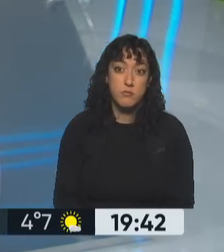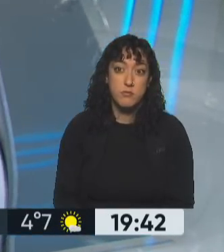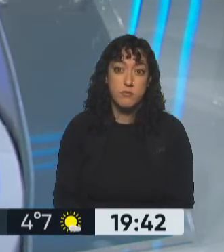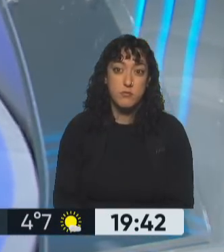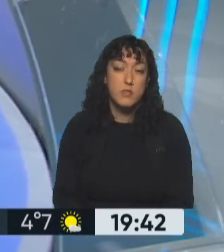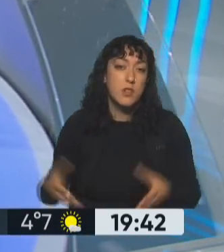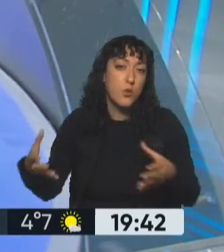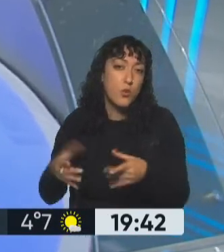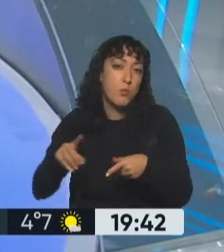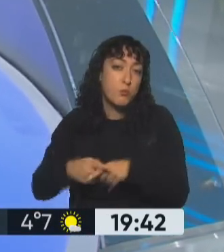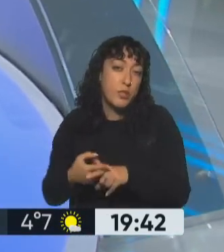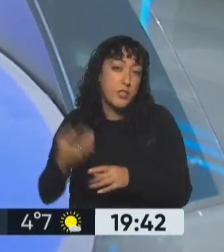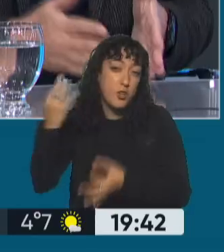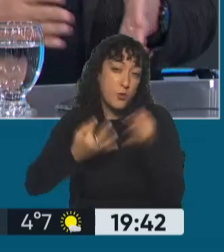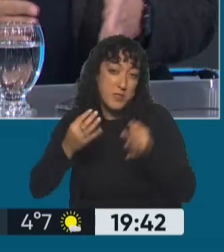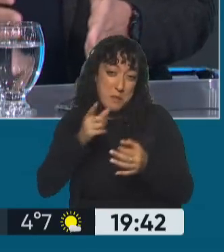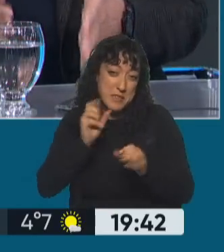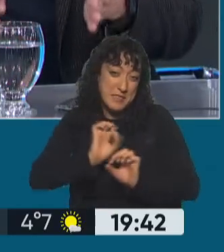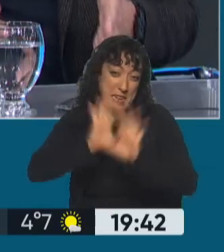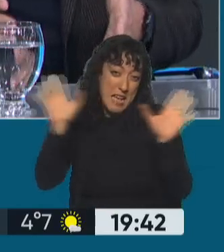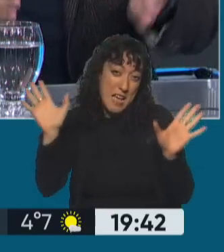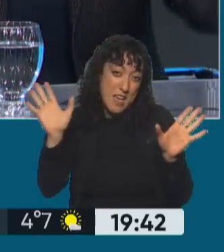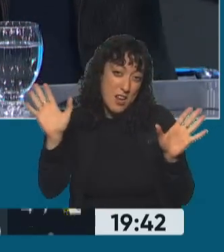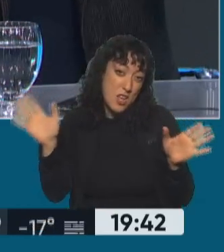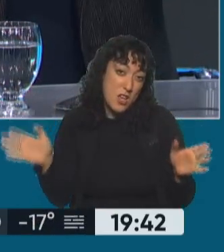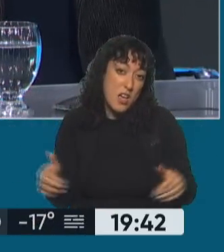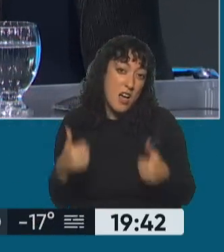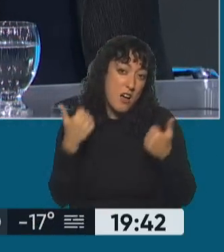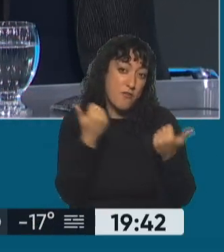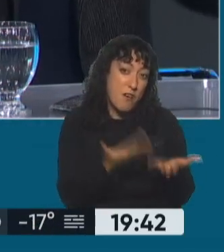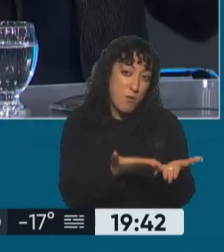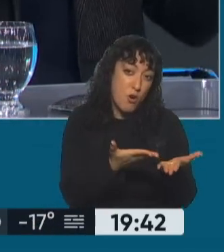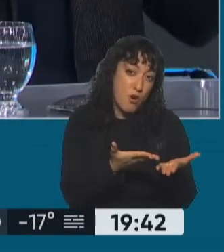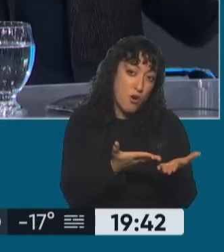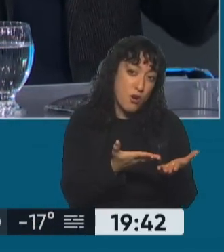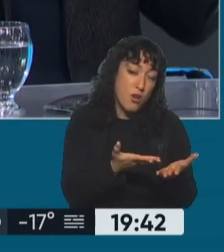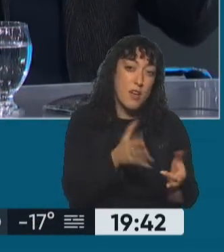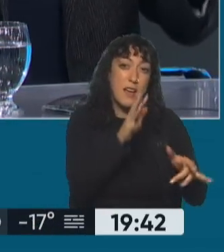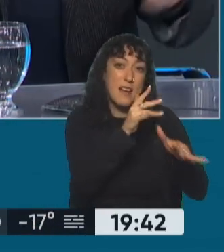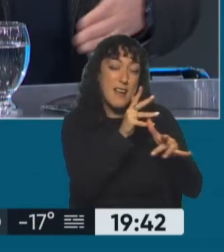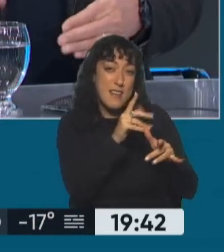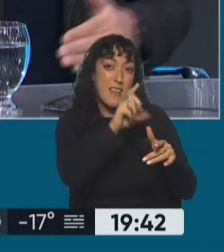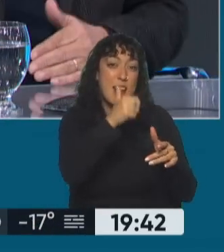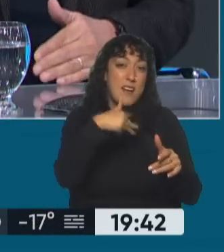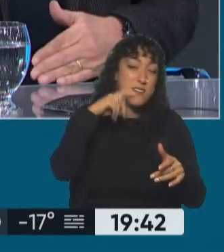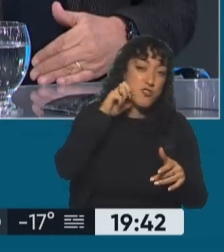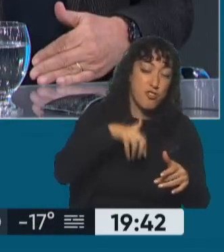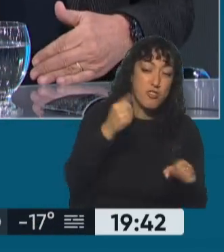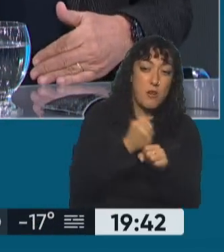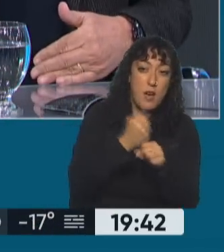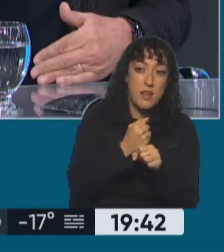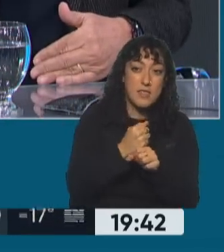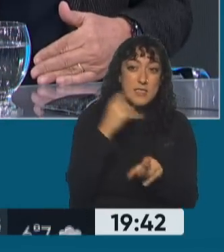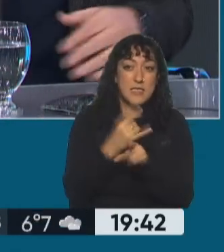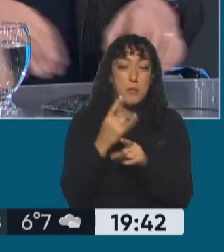partido judicial. Un partido judicial que trabaja con Agustín Rossi Nación y Clarín, ¿no es cierto? Y que siempre falla a